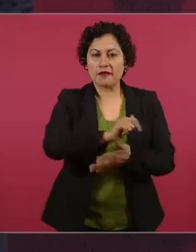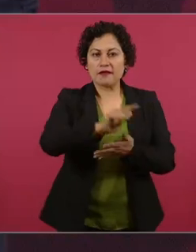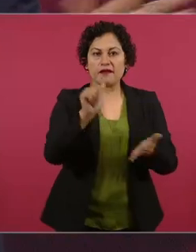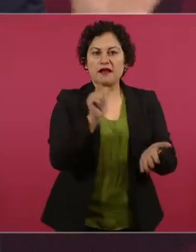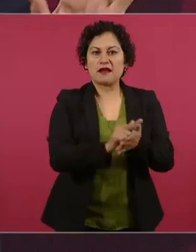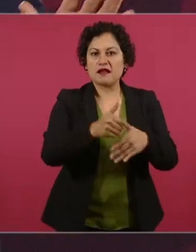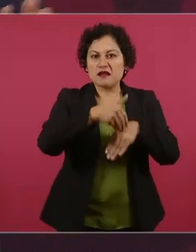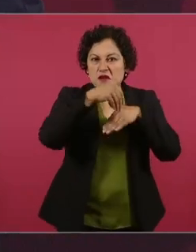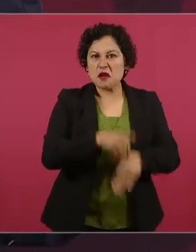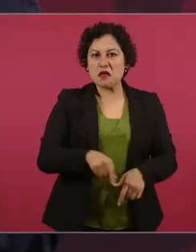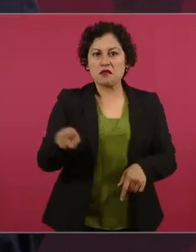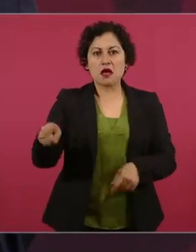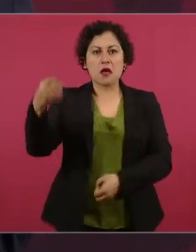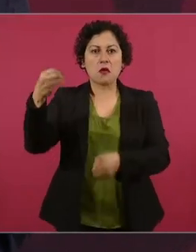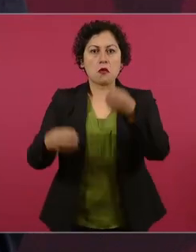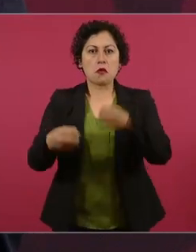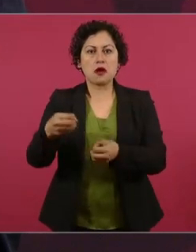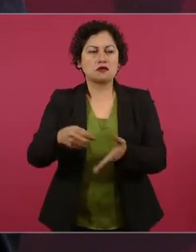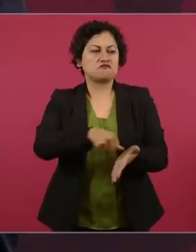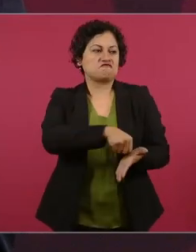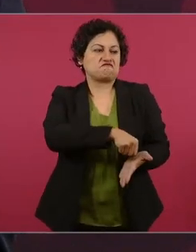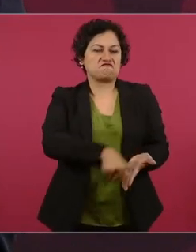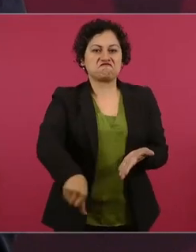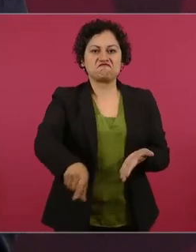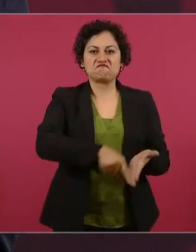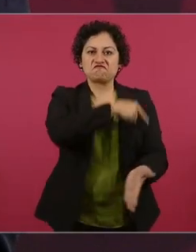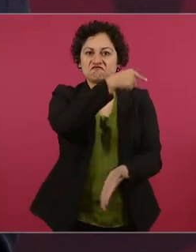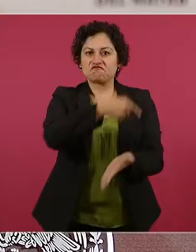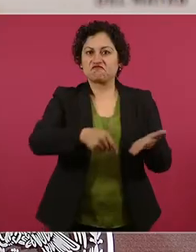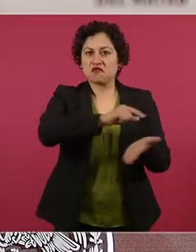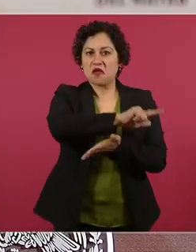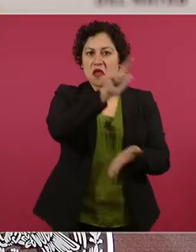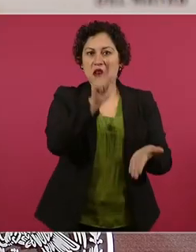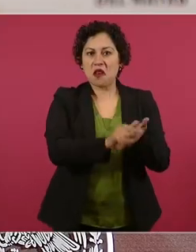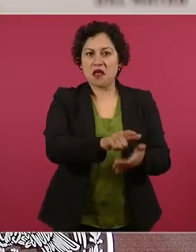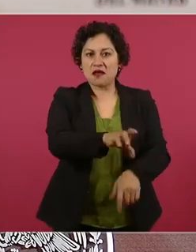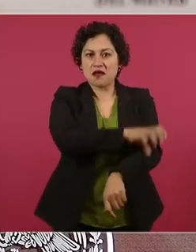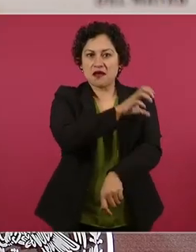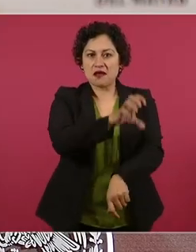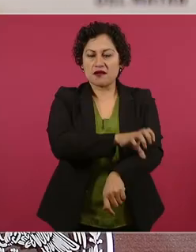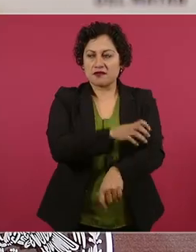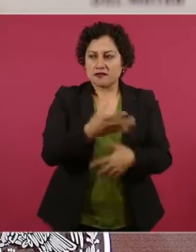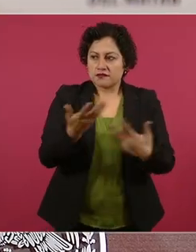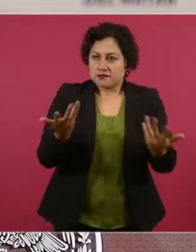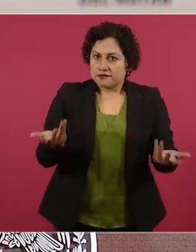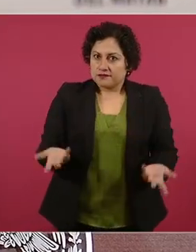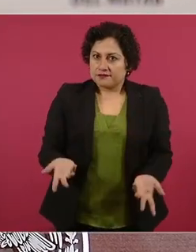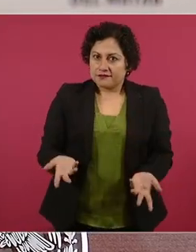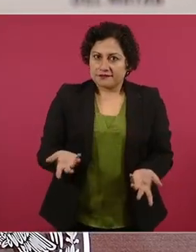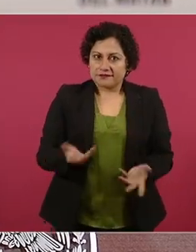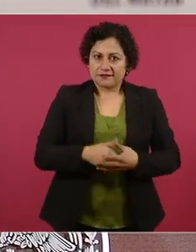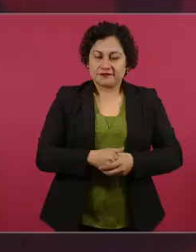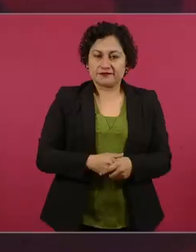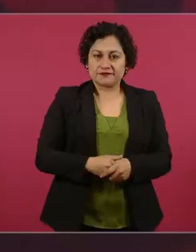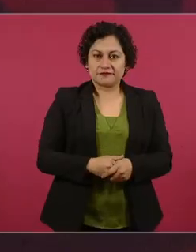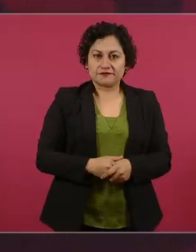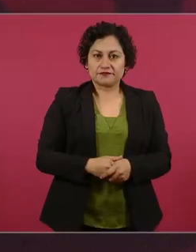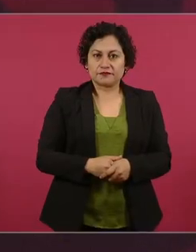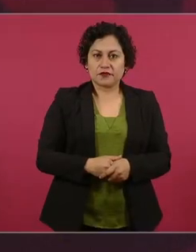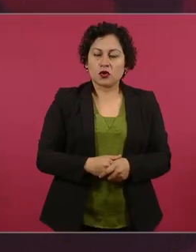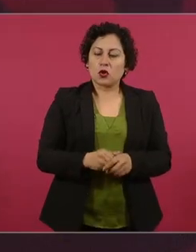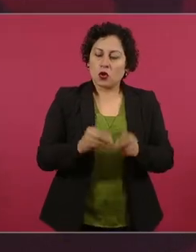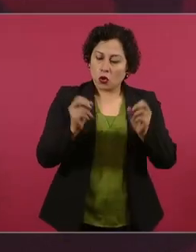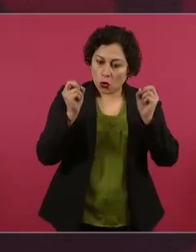y cancelan la ley eléctrica. Ah, entonces